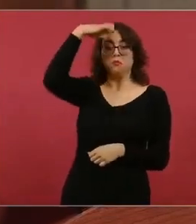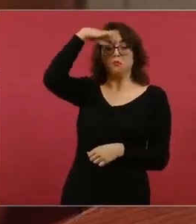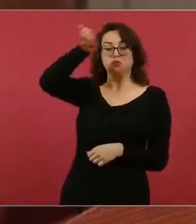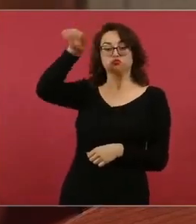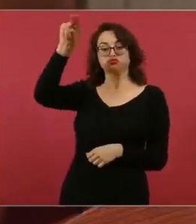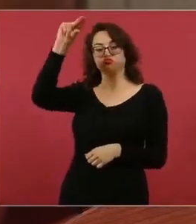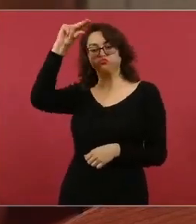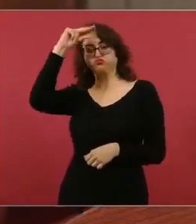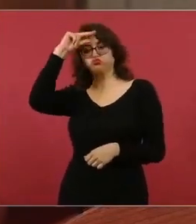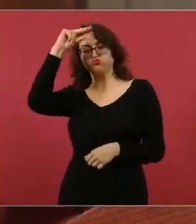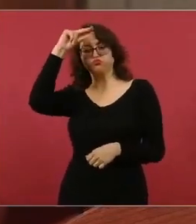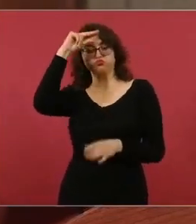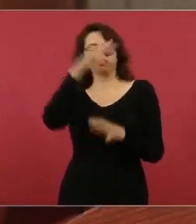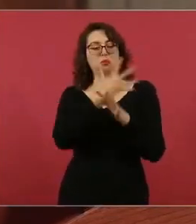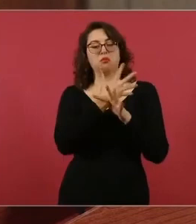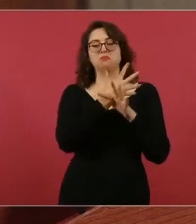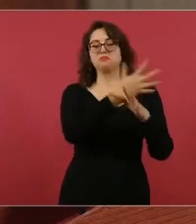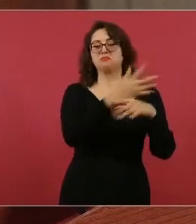mucho tiempo?